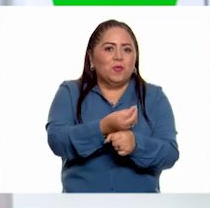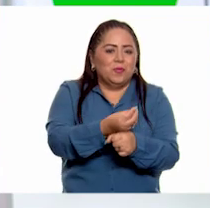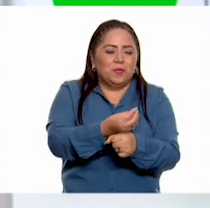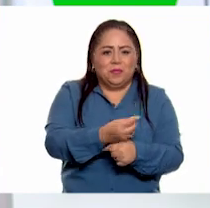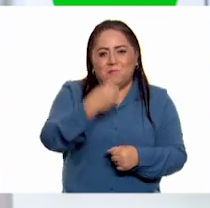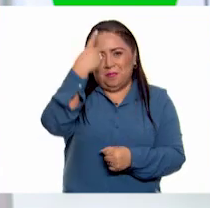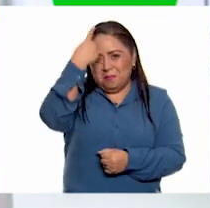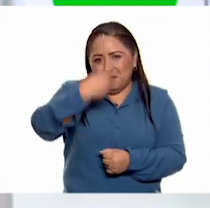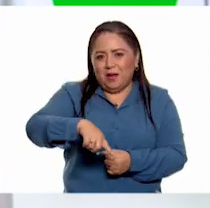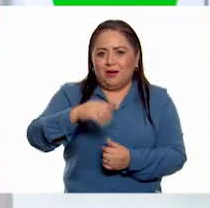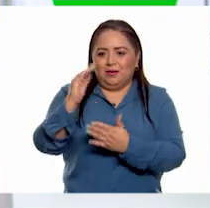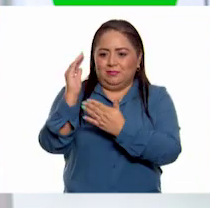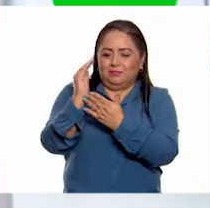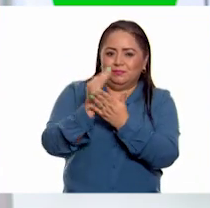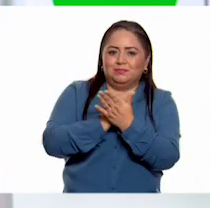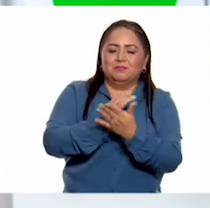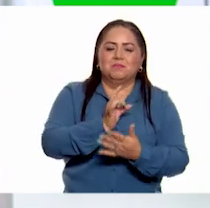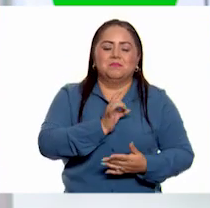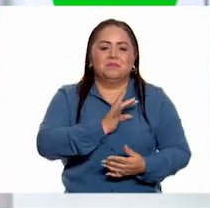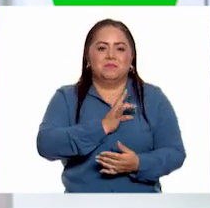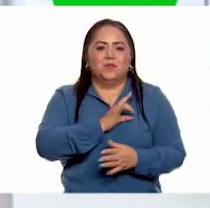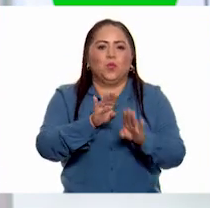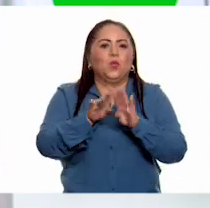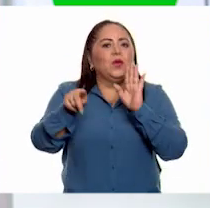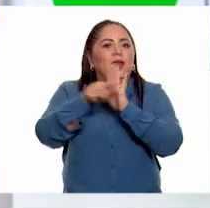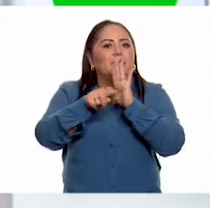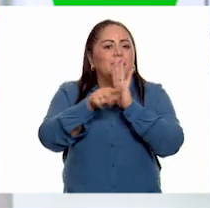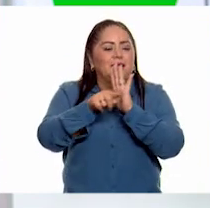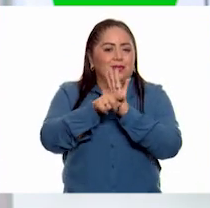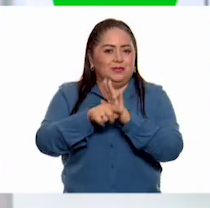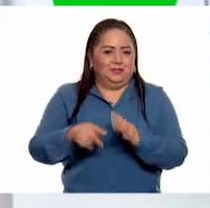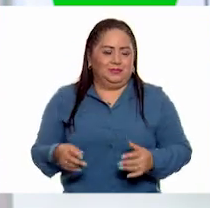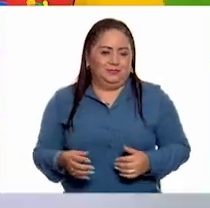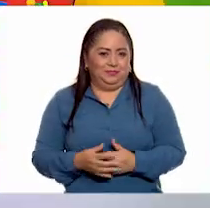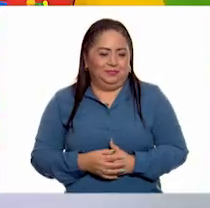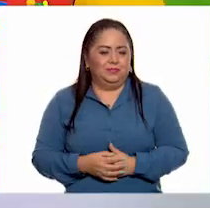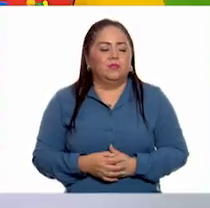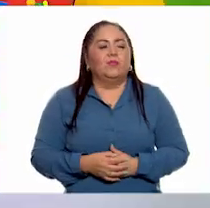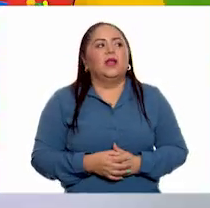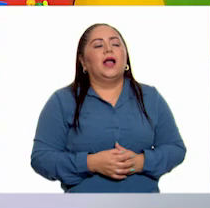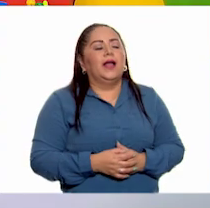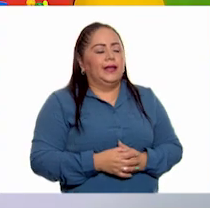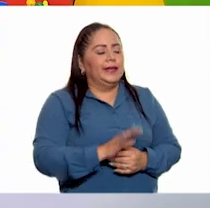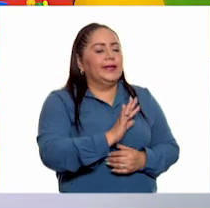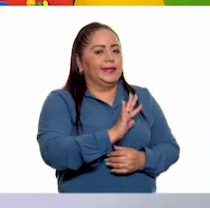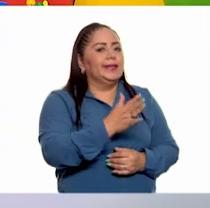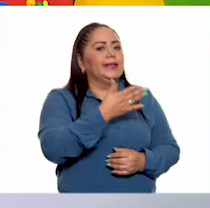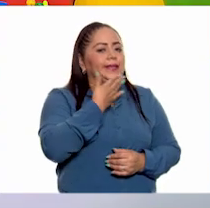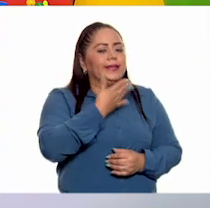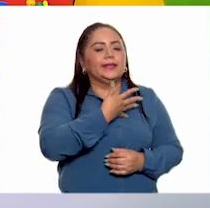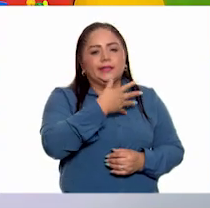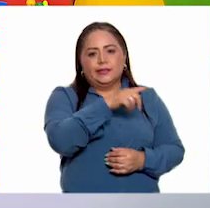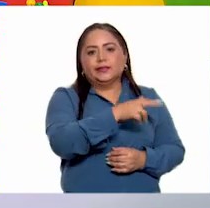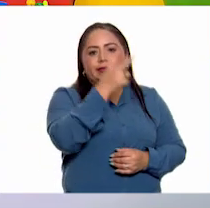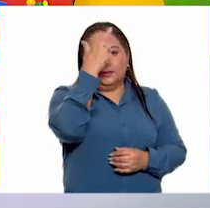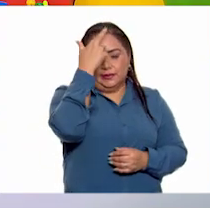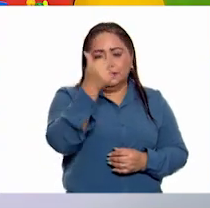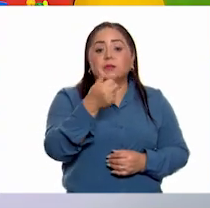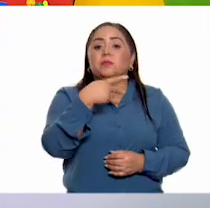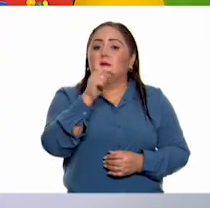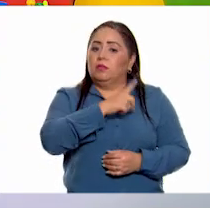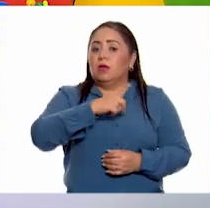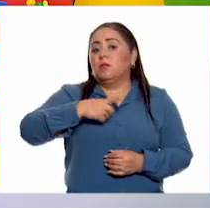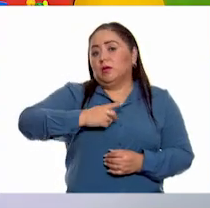técnicas para reducir las sensaciones negativas que me provoque el miedo. Ay, está bien, está bien. Tienes razón. Y hay